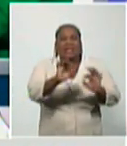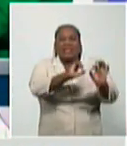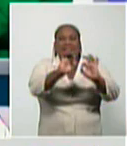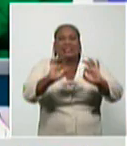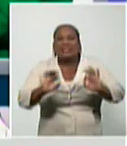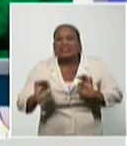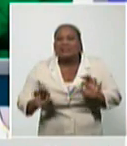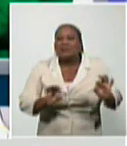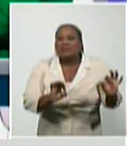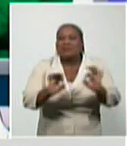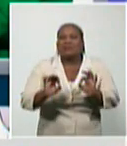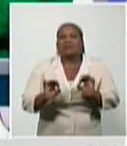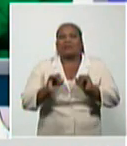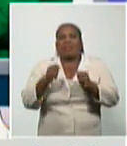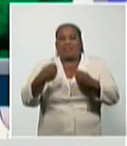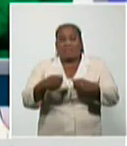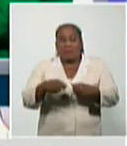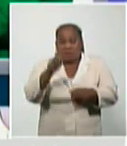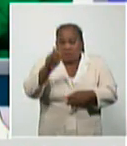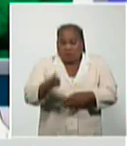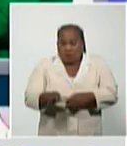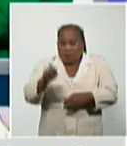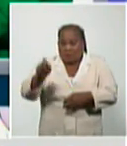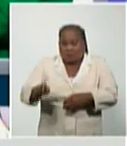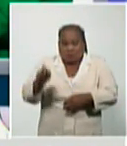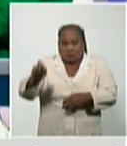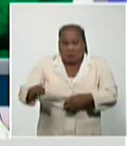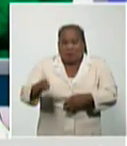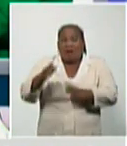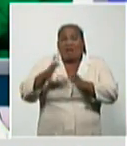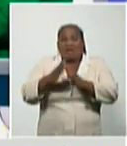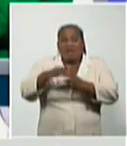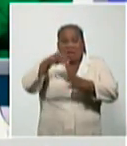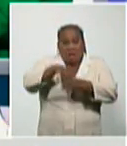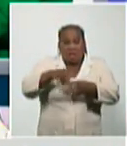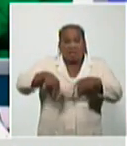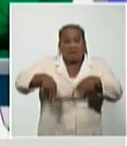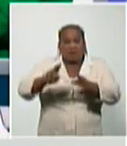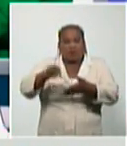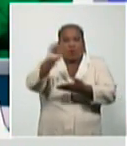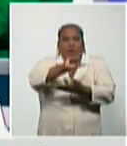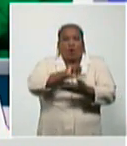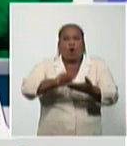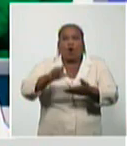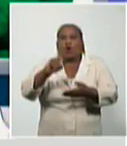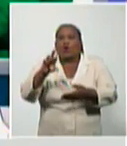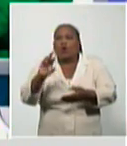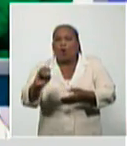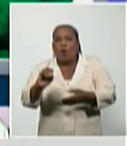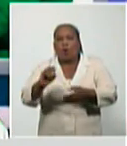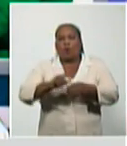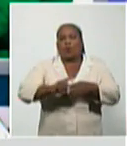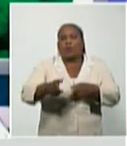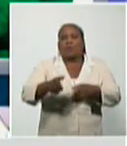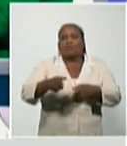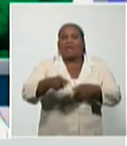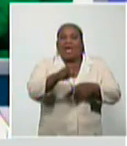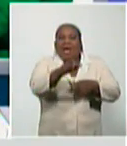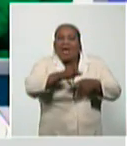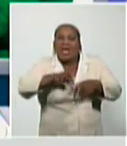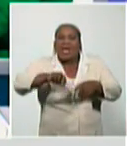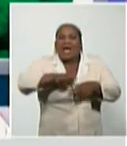desinfección de cada persona, que con soluciones de hipoclorito, digamos las barandas de la escalera que le